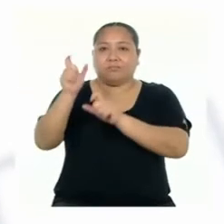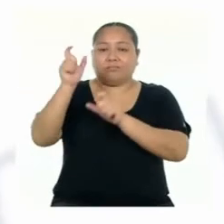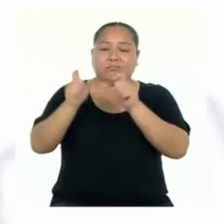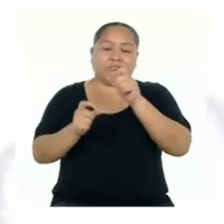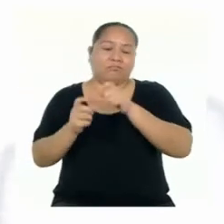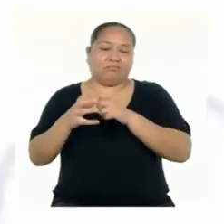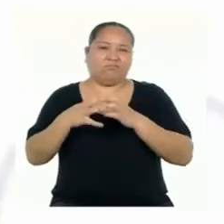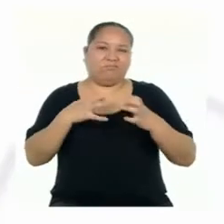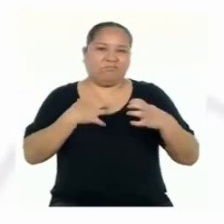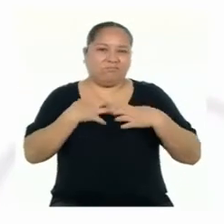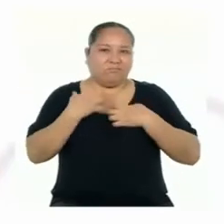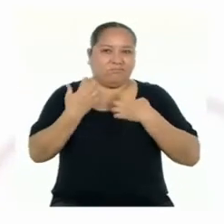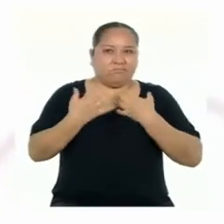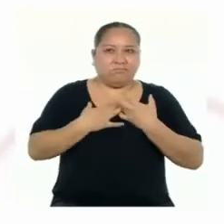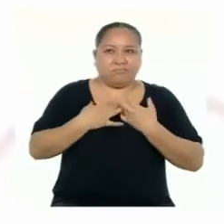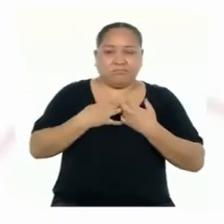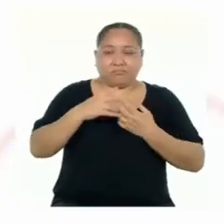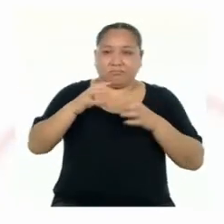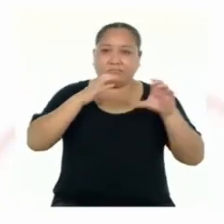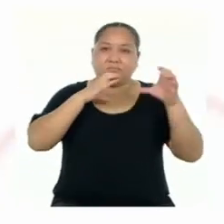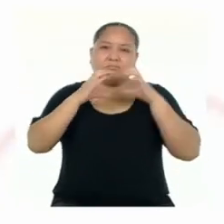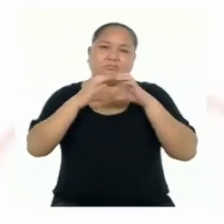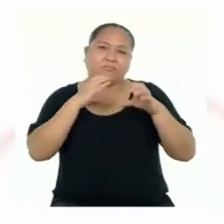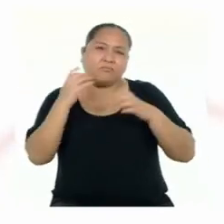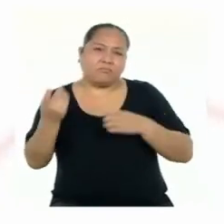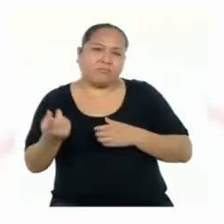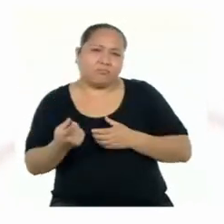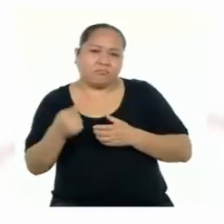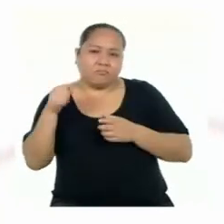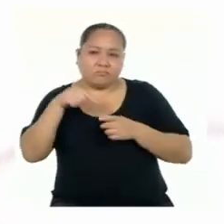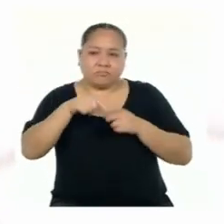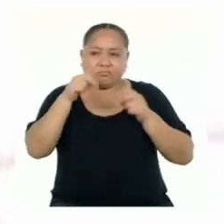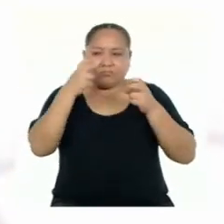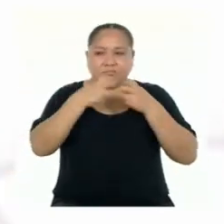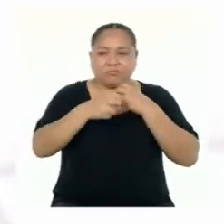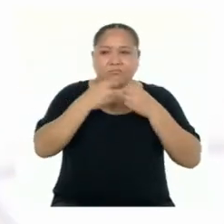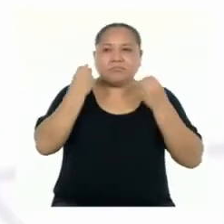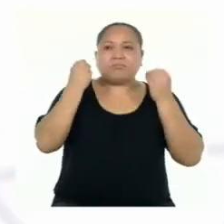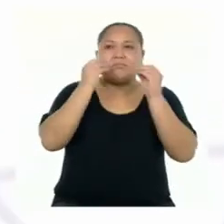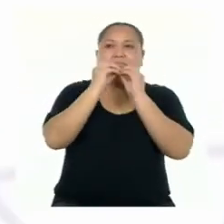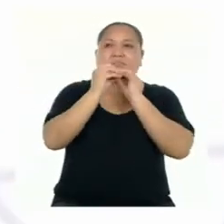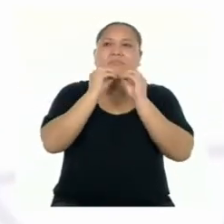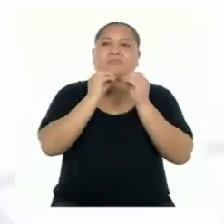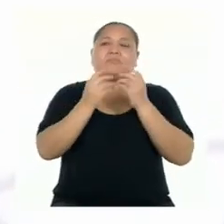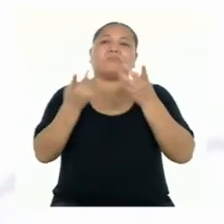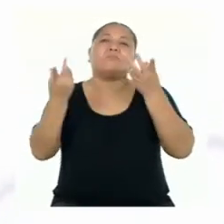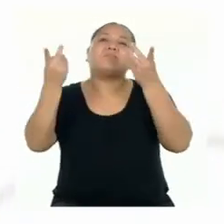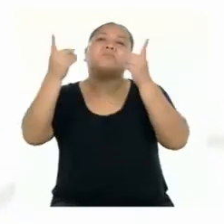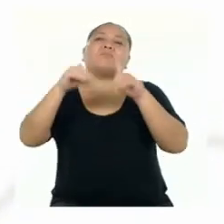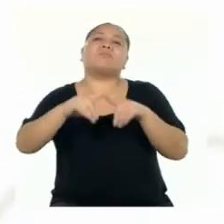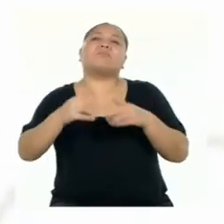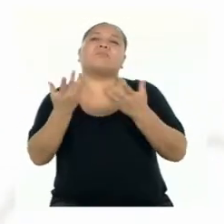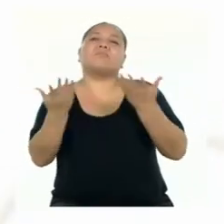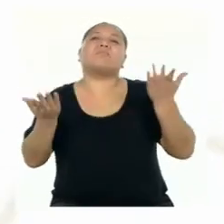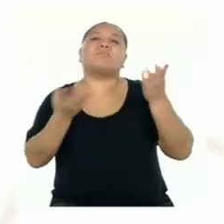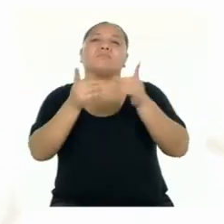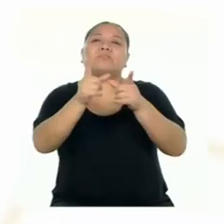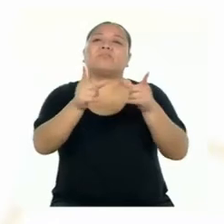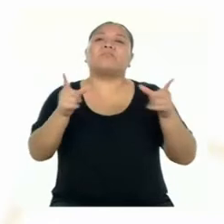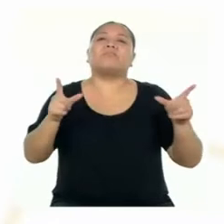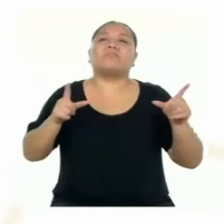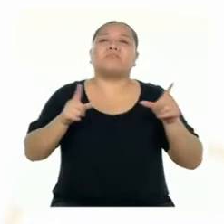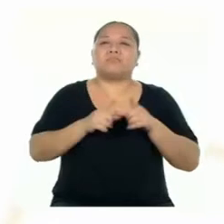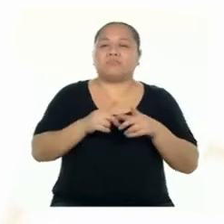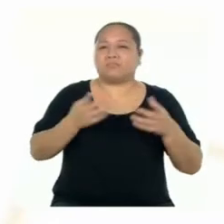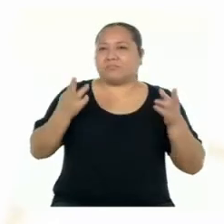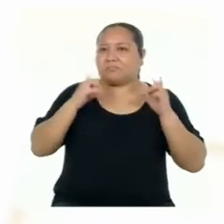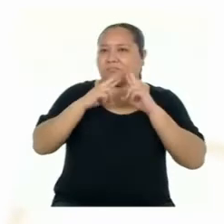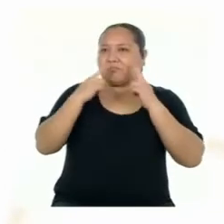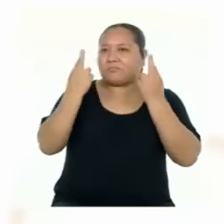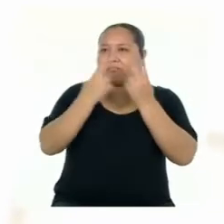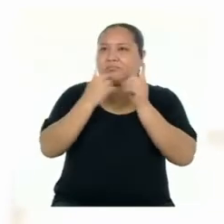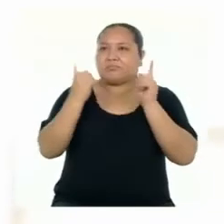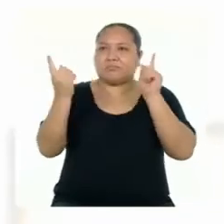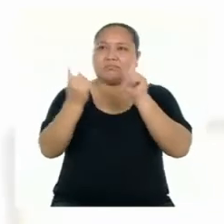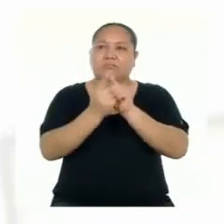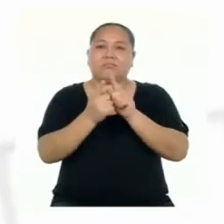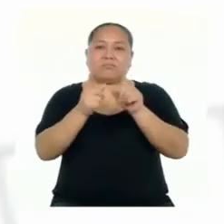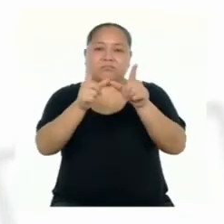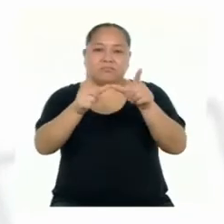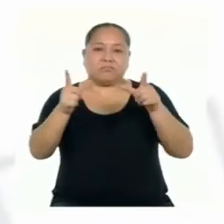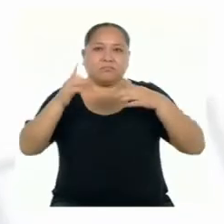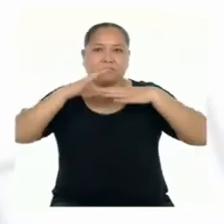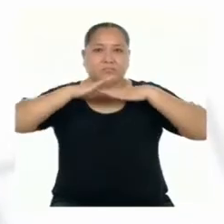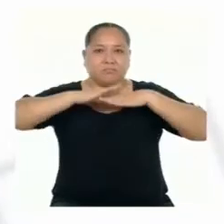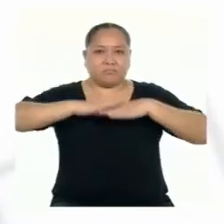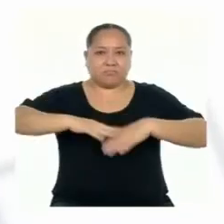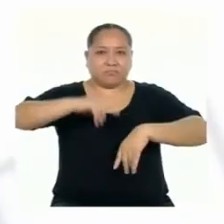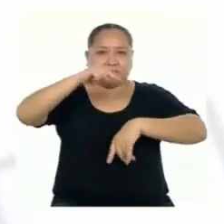hablarán? Del conflicto y cómo resolverlo. ¿Cuándo y dónde se reunirán? En un espacio tranquilo